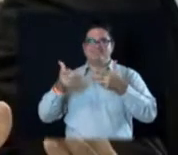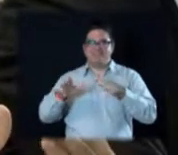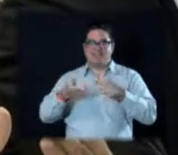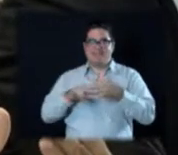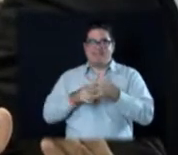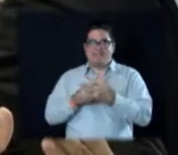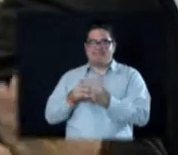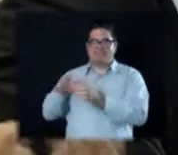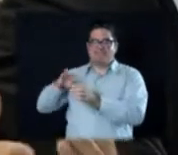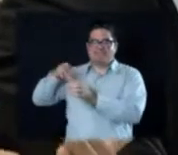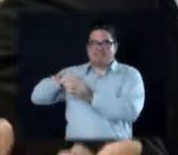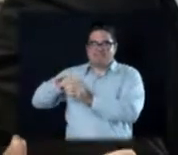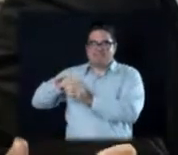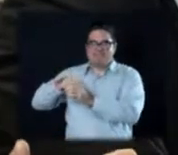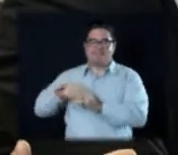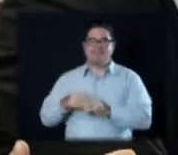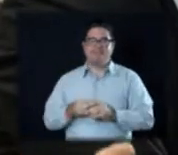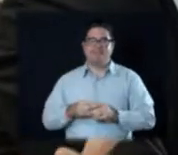Esto es algo